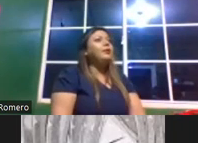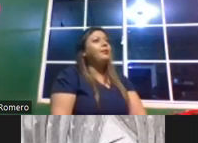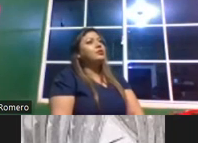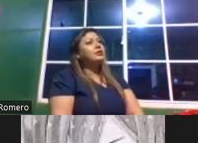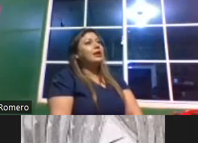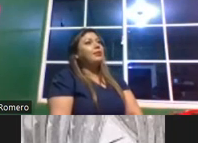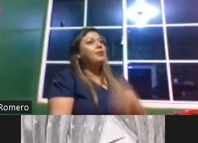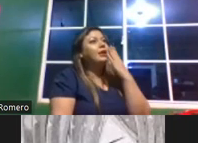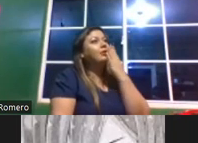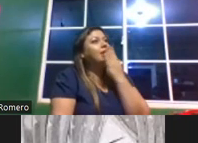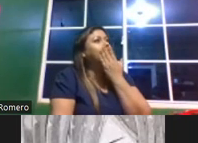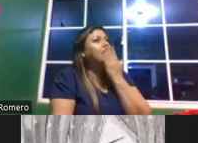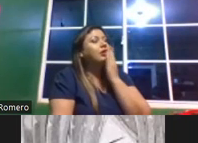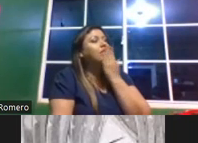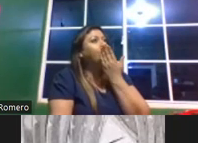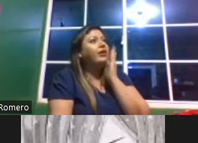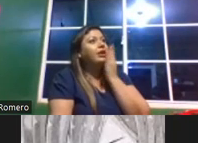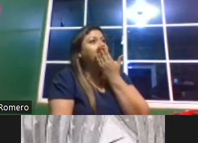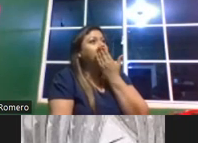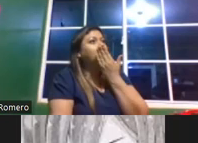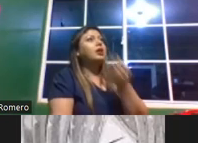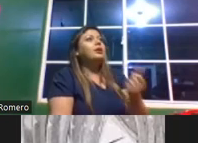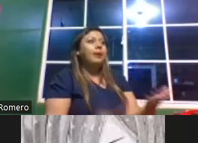Ok, me hace una pregunta directa acá.